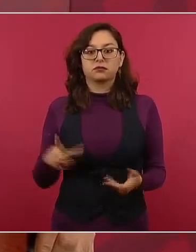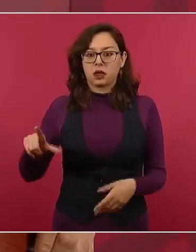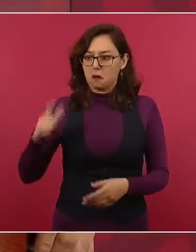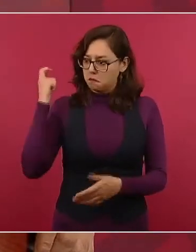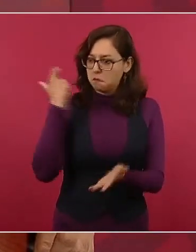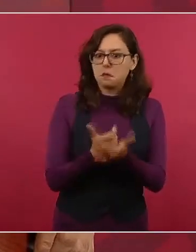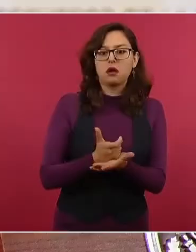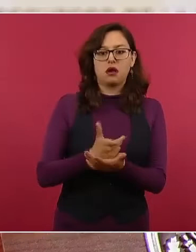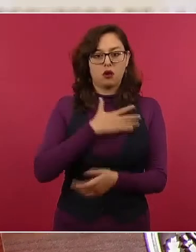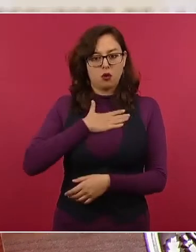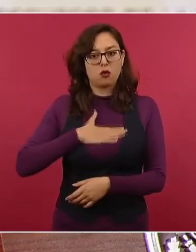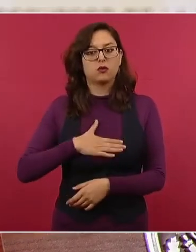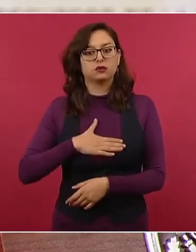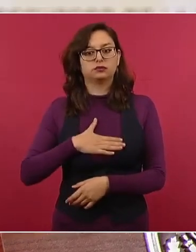bien,